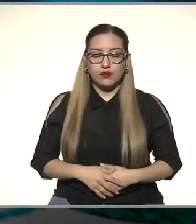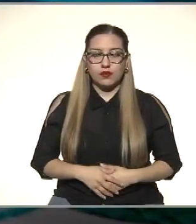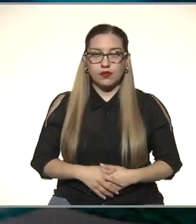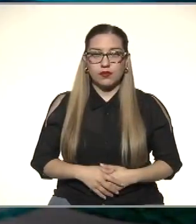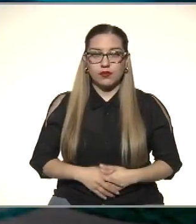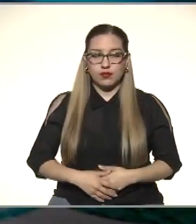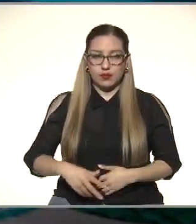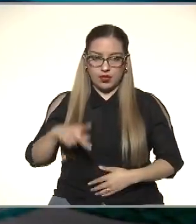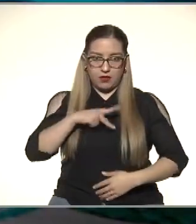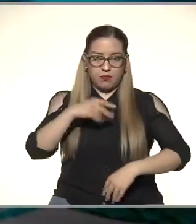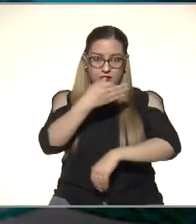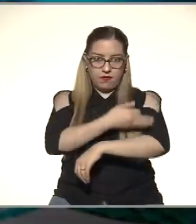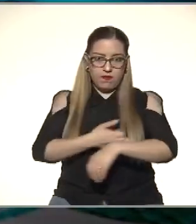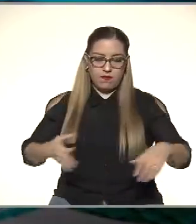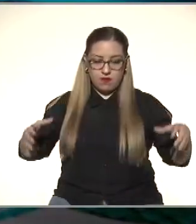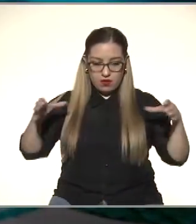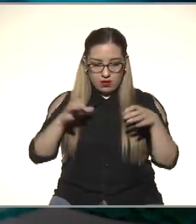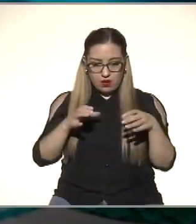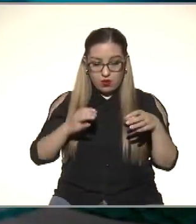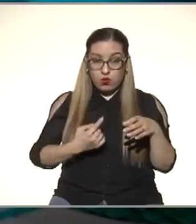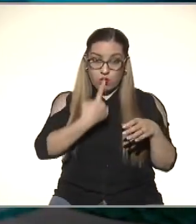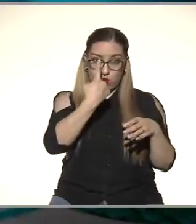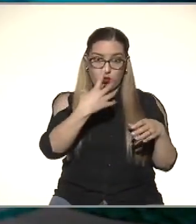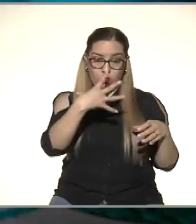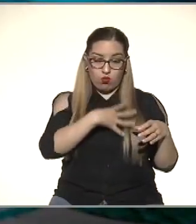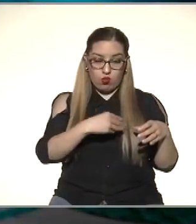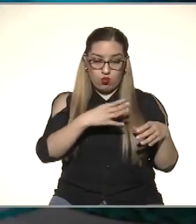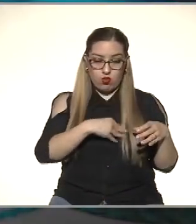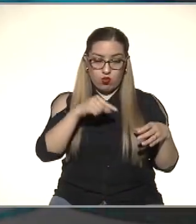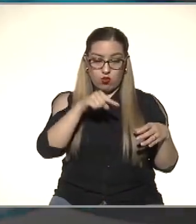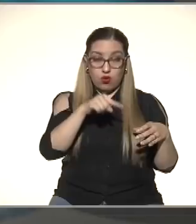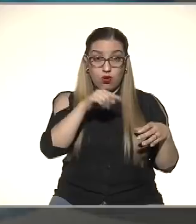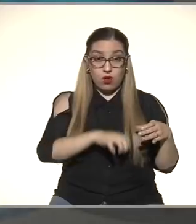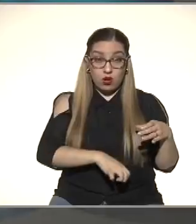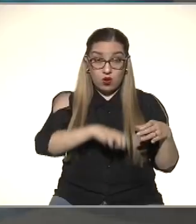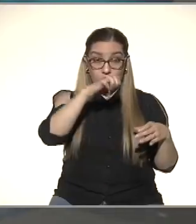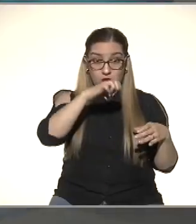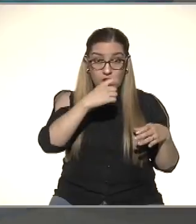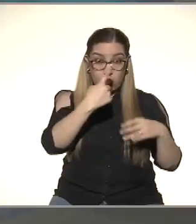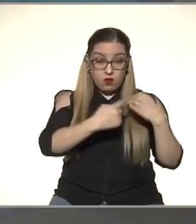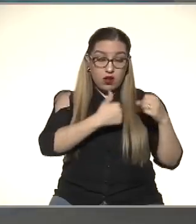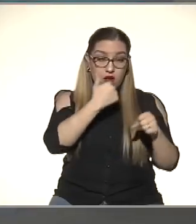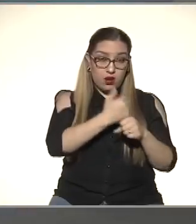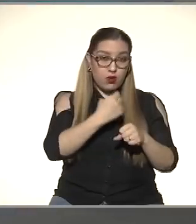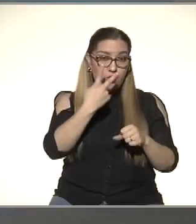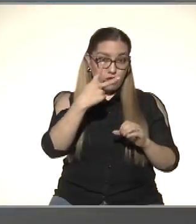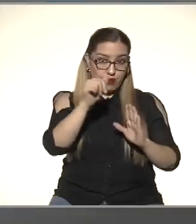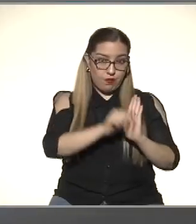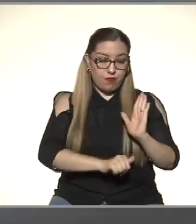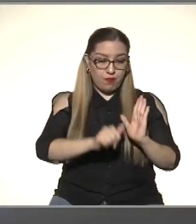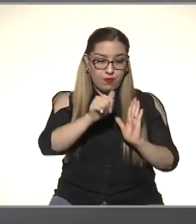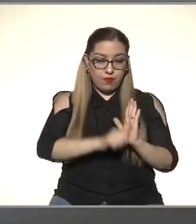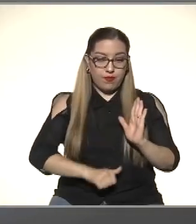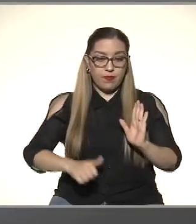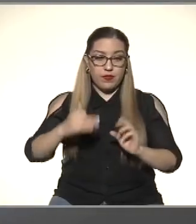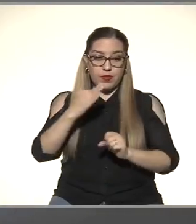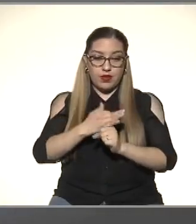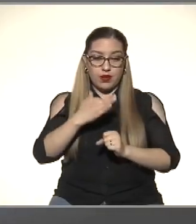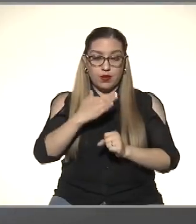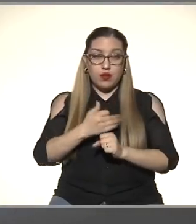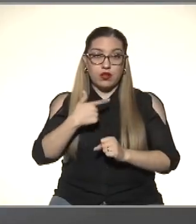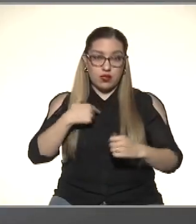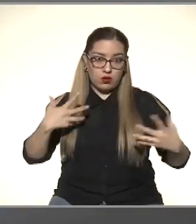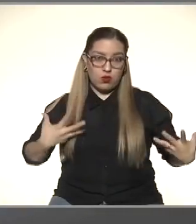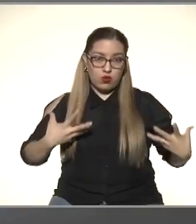Mi familia está conformada por un hijo, en el cual tiene 1 año 2 meses, y actualmente vivo con mis